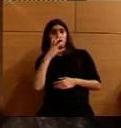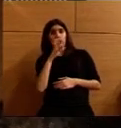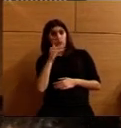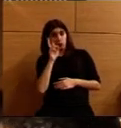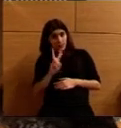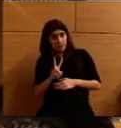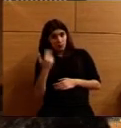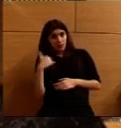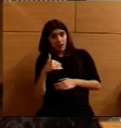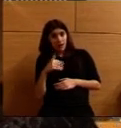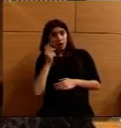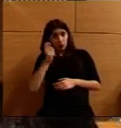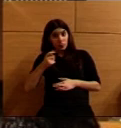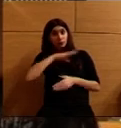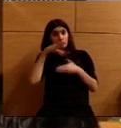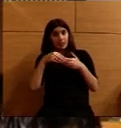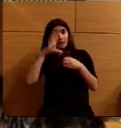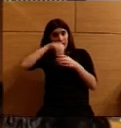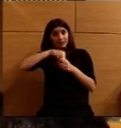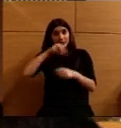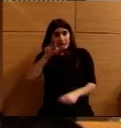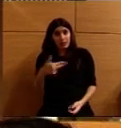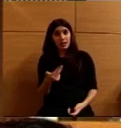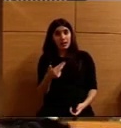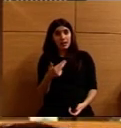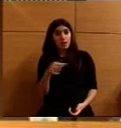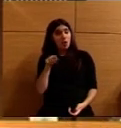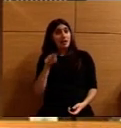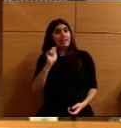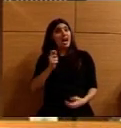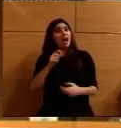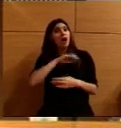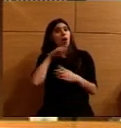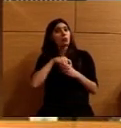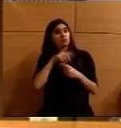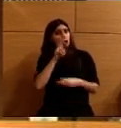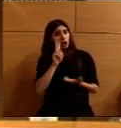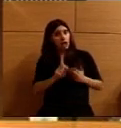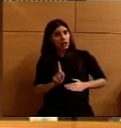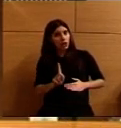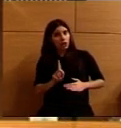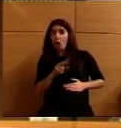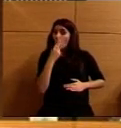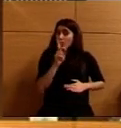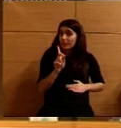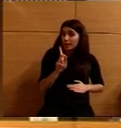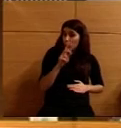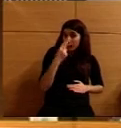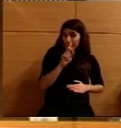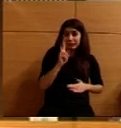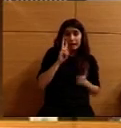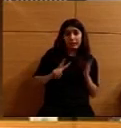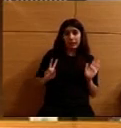recurso? ¿También incluimos jurisprudencia? ¿O es que a esa jurisprudencia usted no se la ha leído? ¿O no le ha interesado